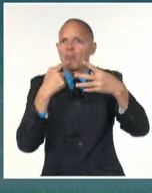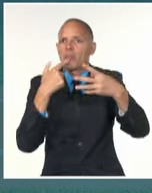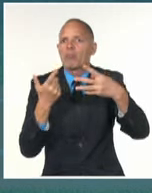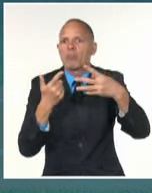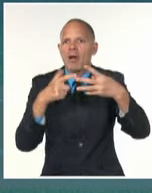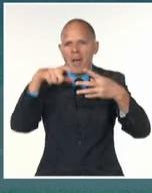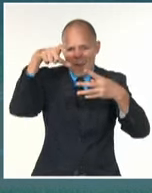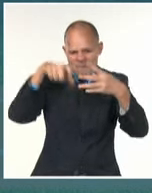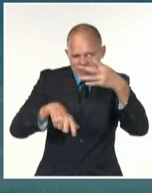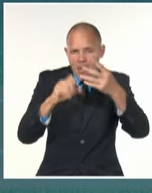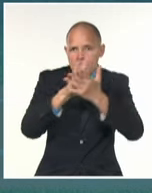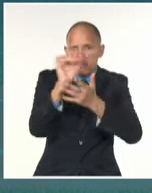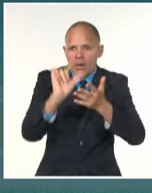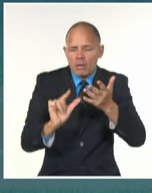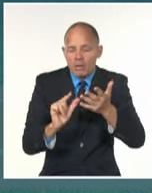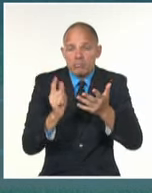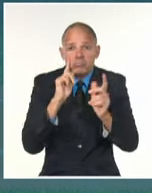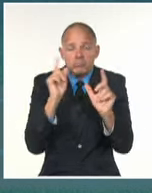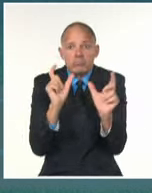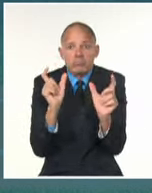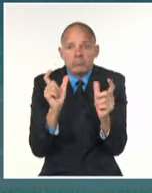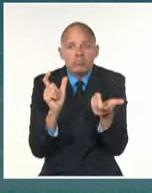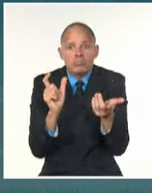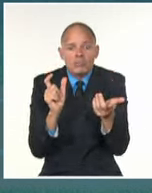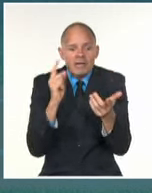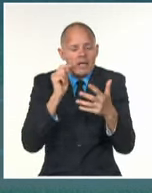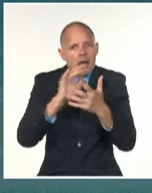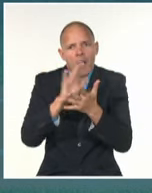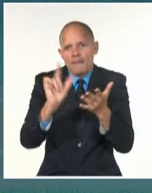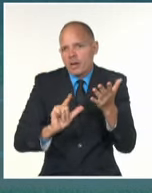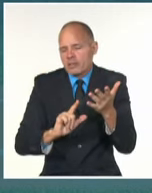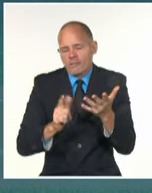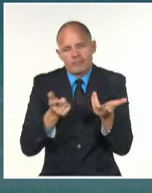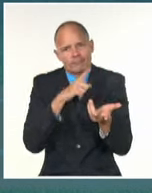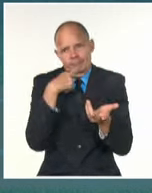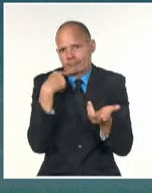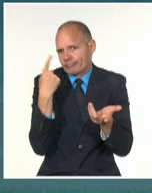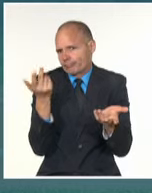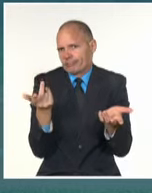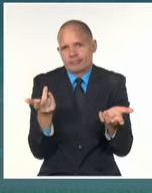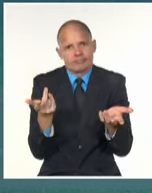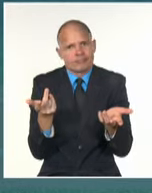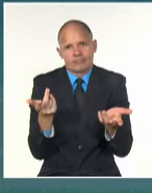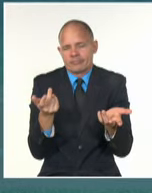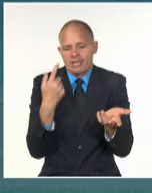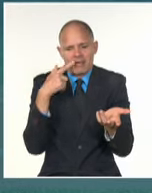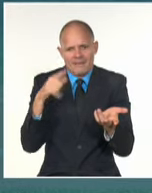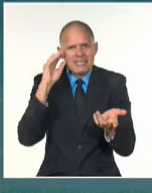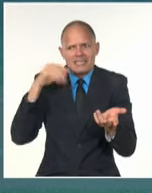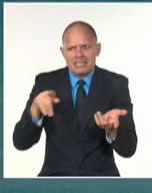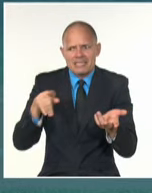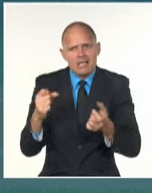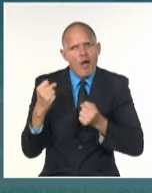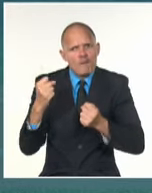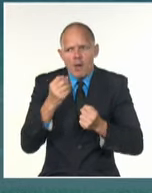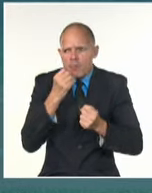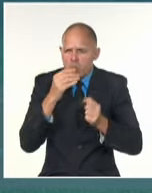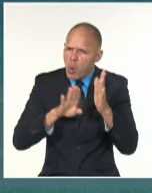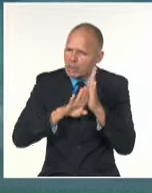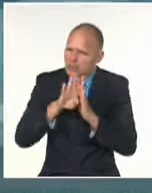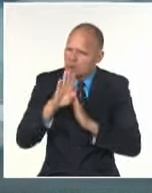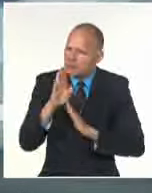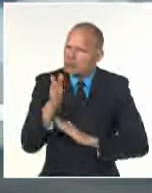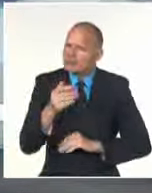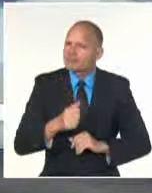de Mayabeque, que no encuentra la brújula, aunque los Huracanes poseen plantilla y tiempo suficiente para